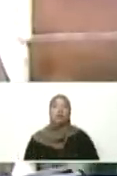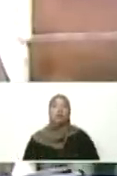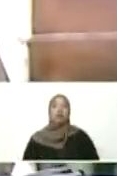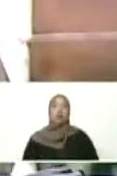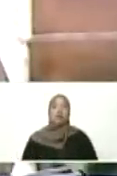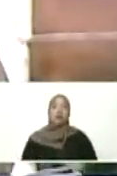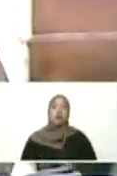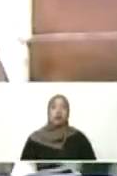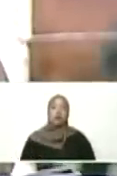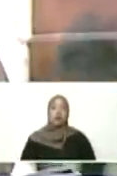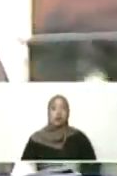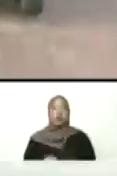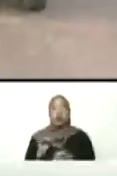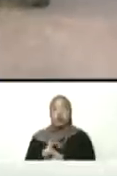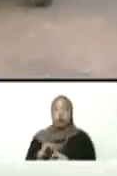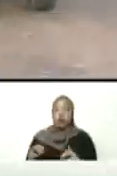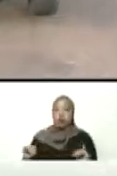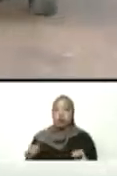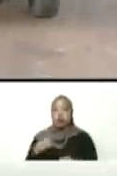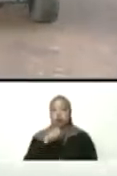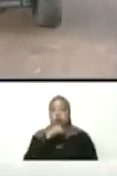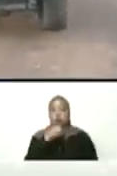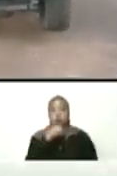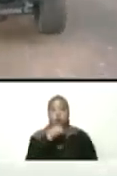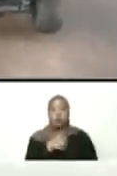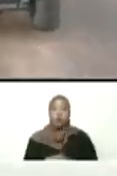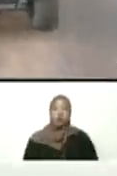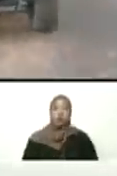el intelectualismo,